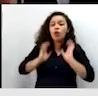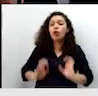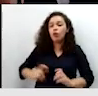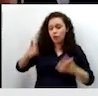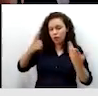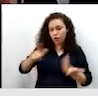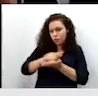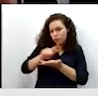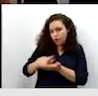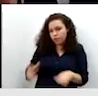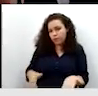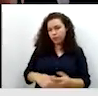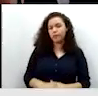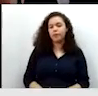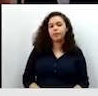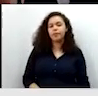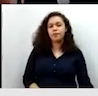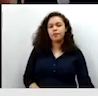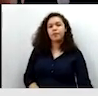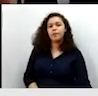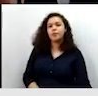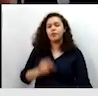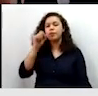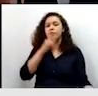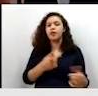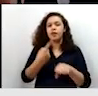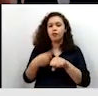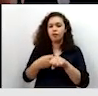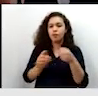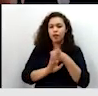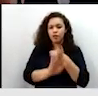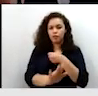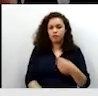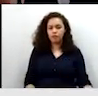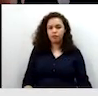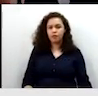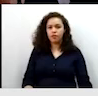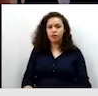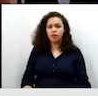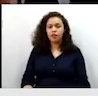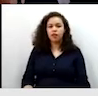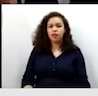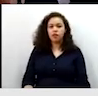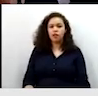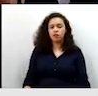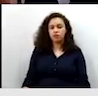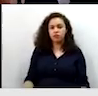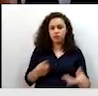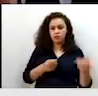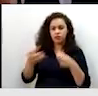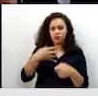caso. Y evitar la producción de enfermedades. Si yo les decía lo del manejo de discreta, pues es porque en la Ciudad de